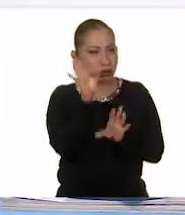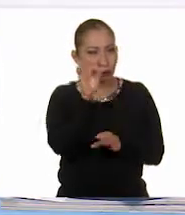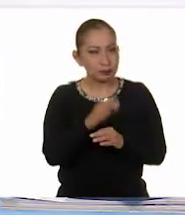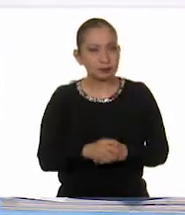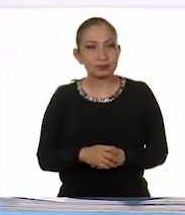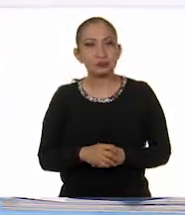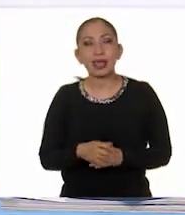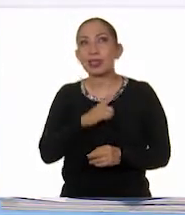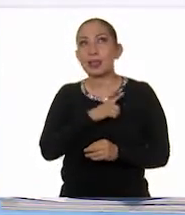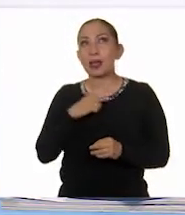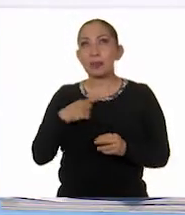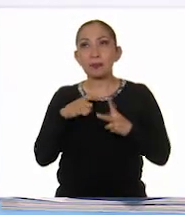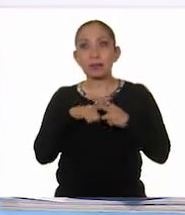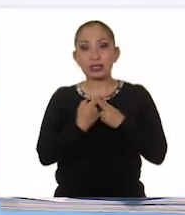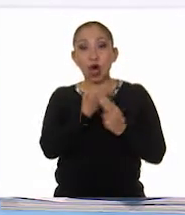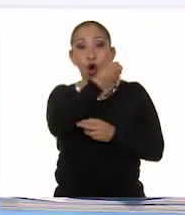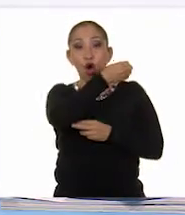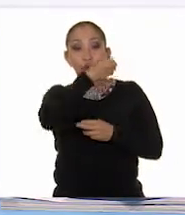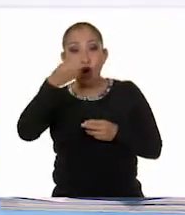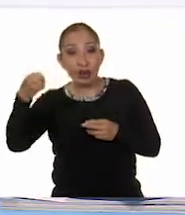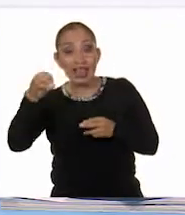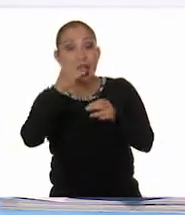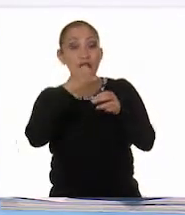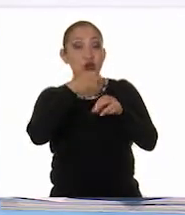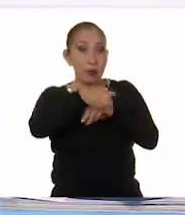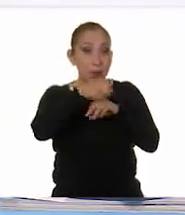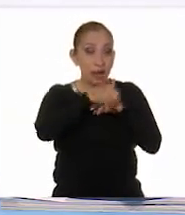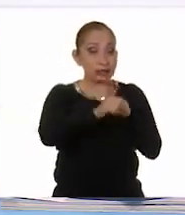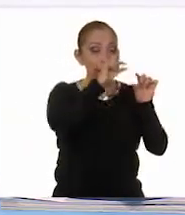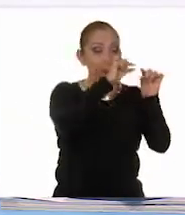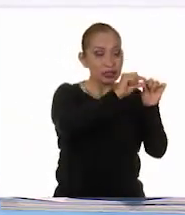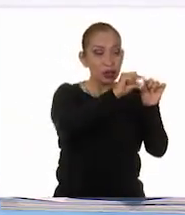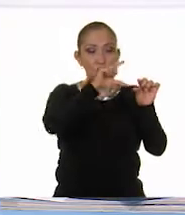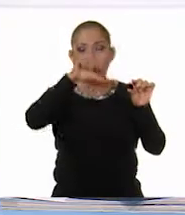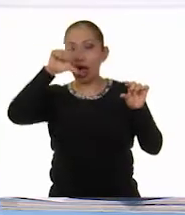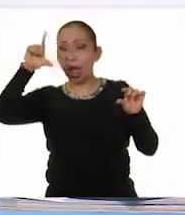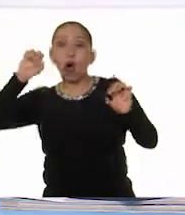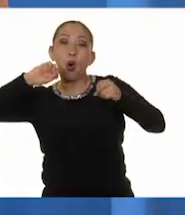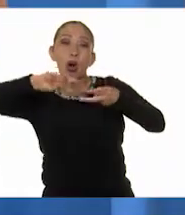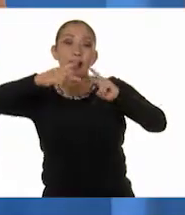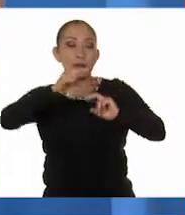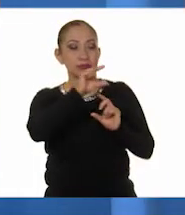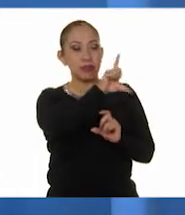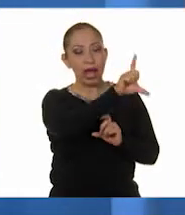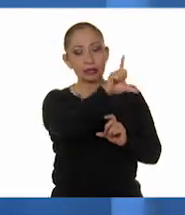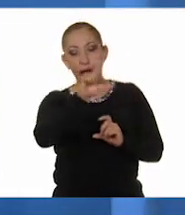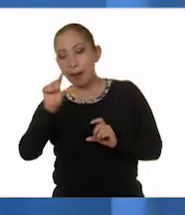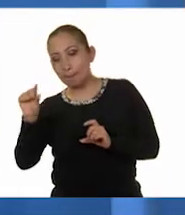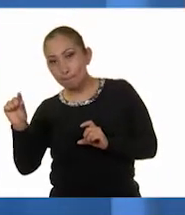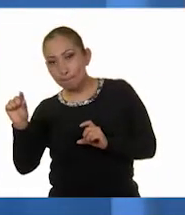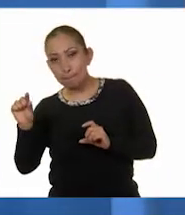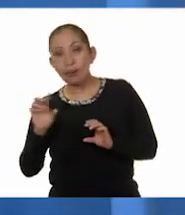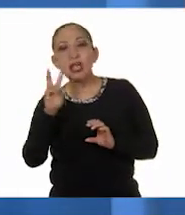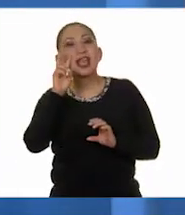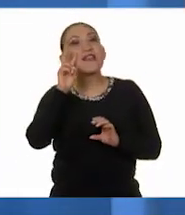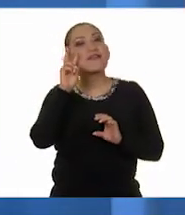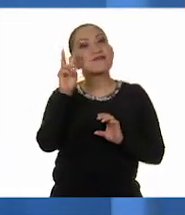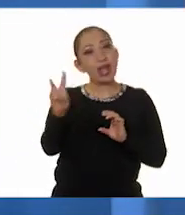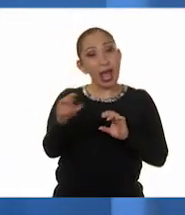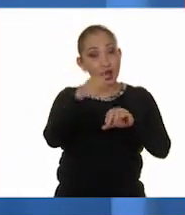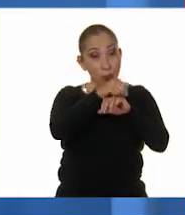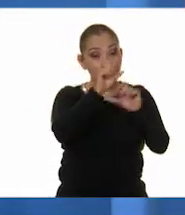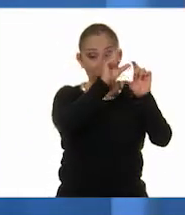que tenemos que comenzar por ordenar los datos, ya sea de menor a mayor o de mayor a menor. Y después fijarnos si el conjunto de